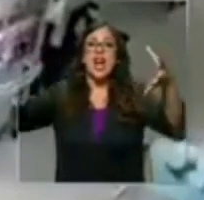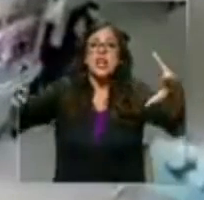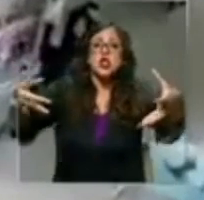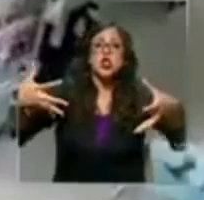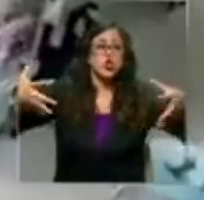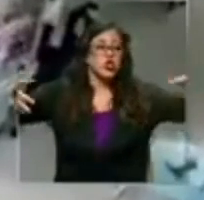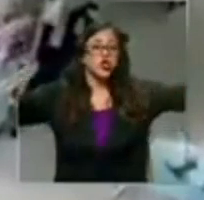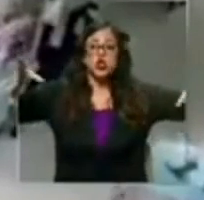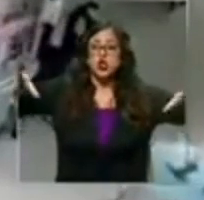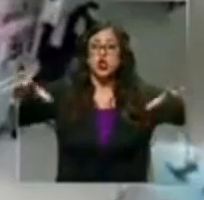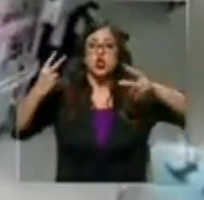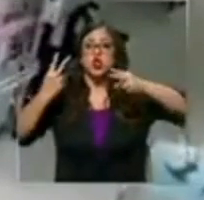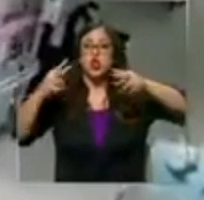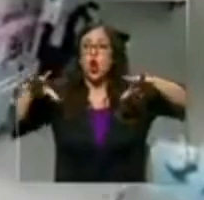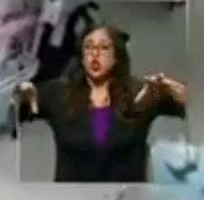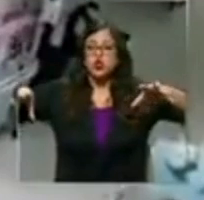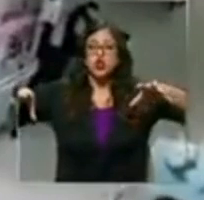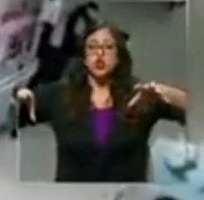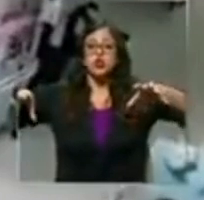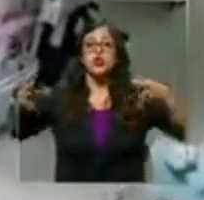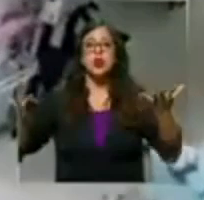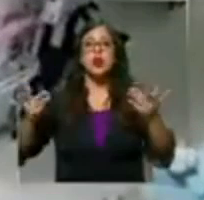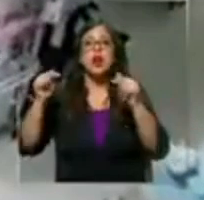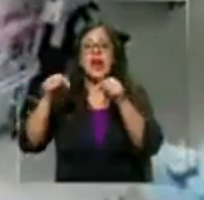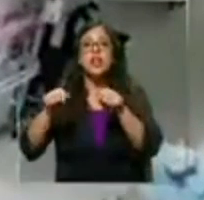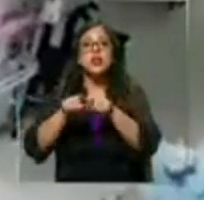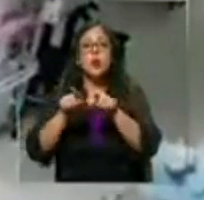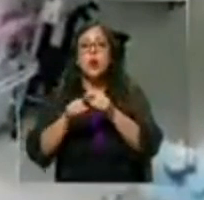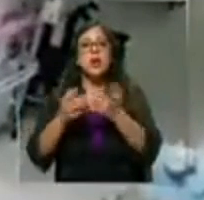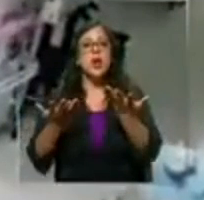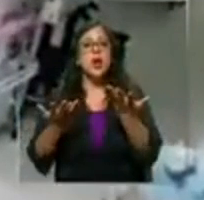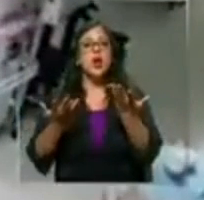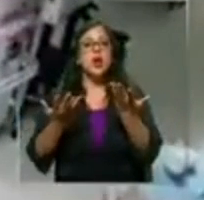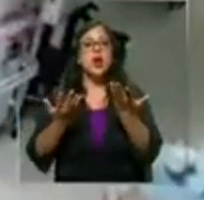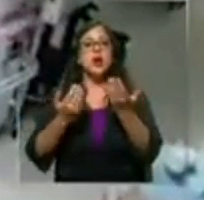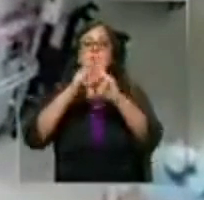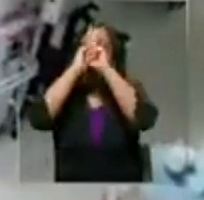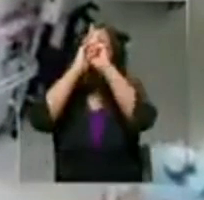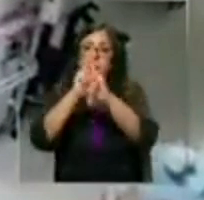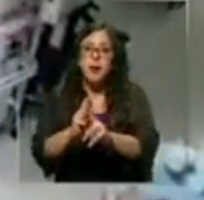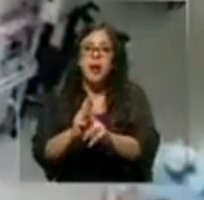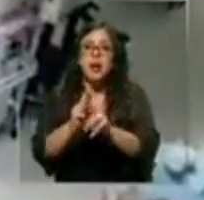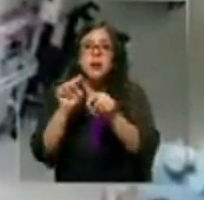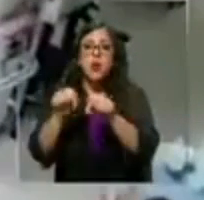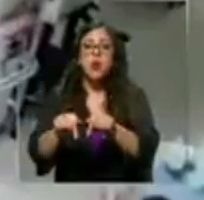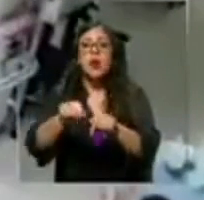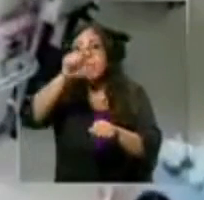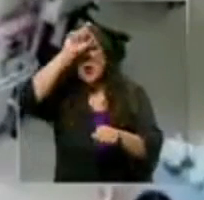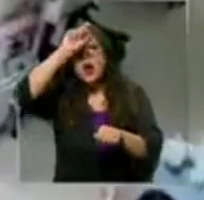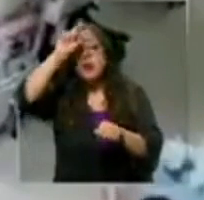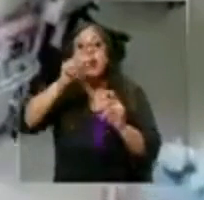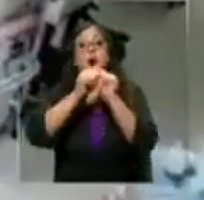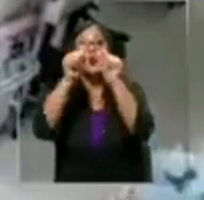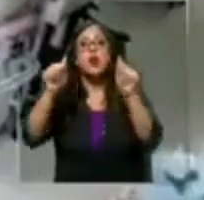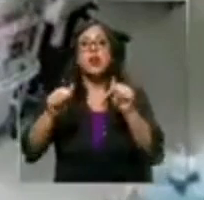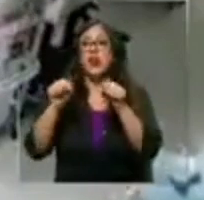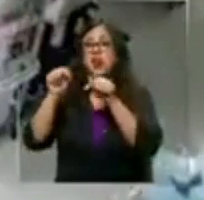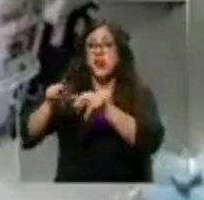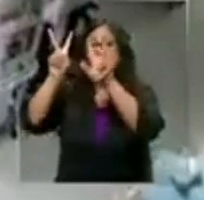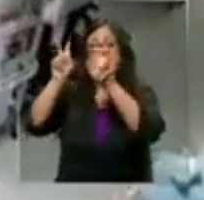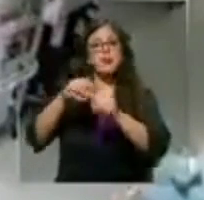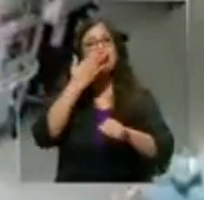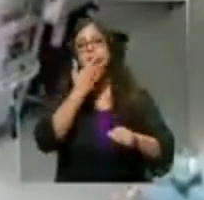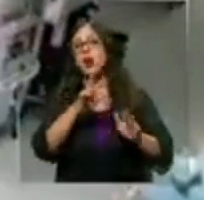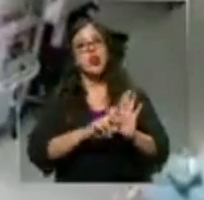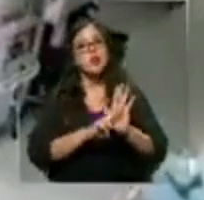Es claramente un gesto que ha sido elogiado por las autoridades de Turquía. Es conmovedor realmente. Cuando hablamos de acciones heroicas, esta es la mejor